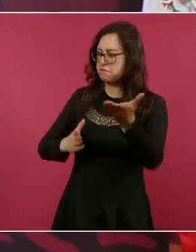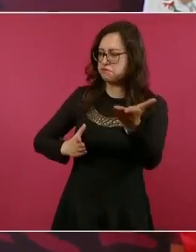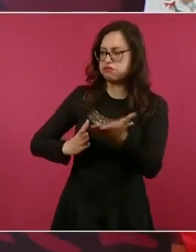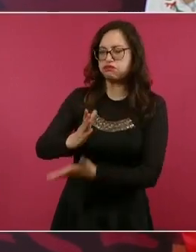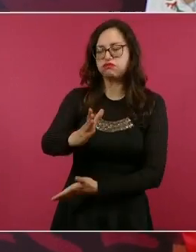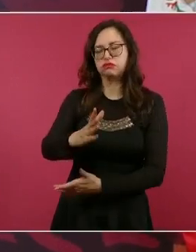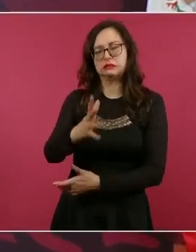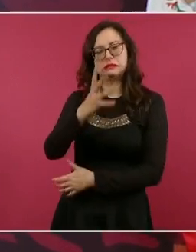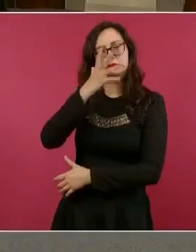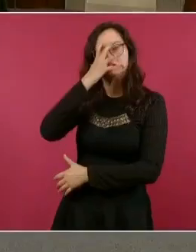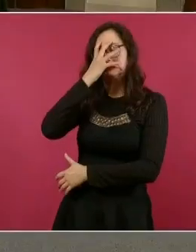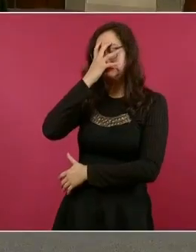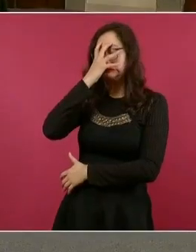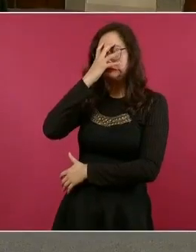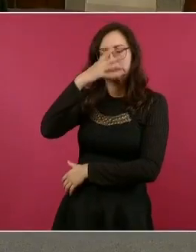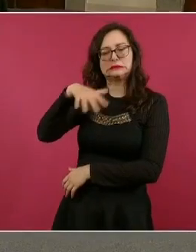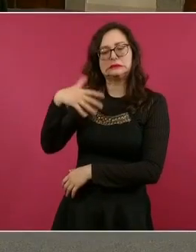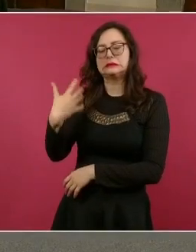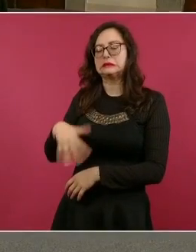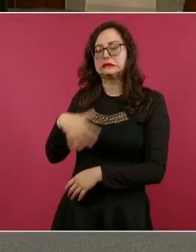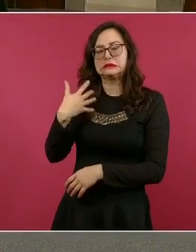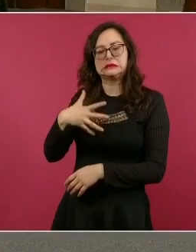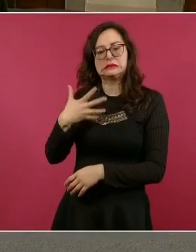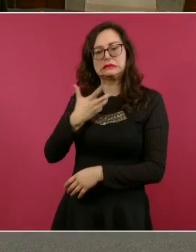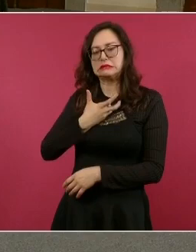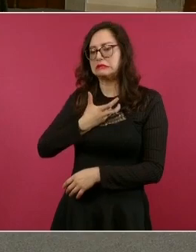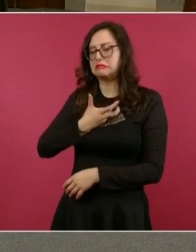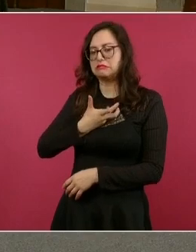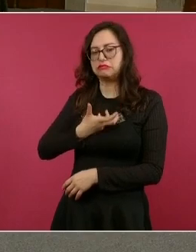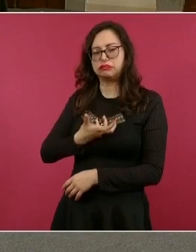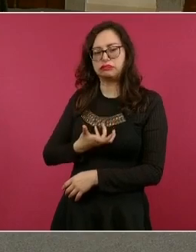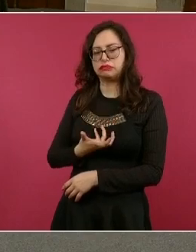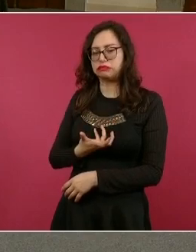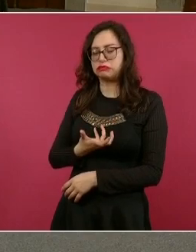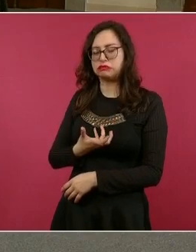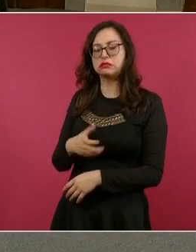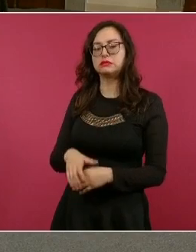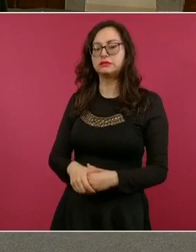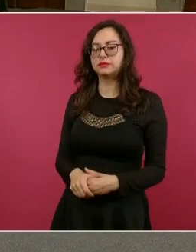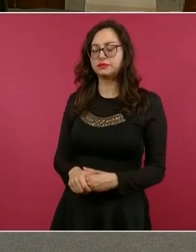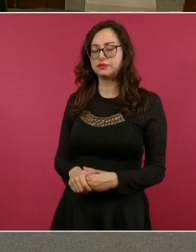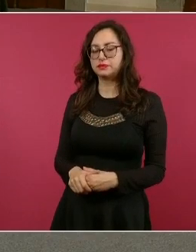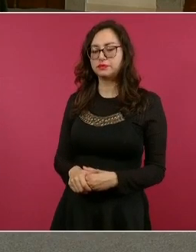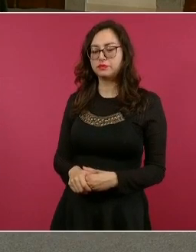a nuestra embajada en Ecuador.